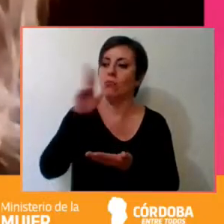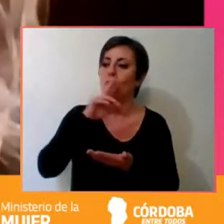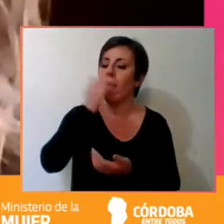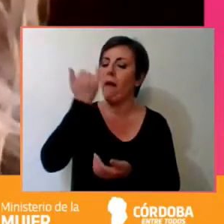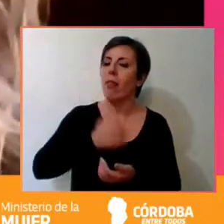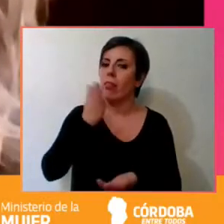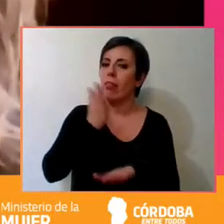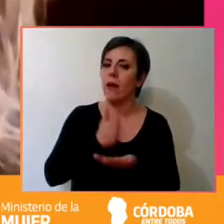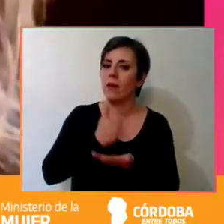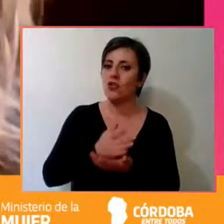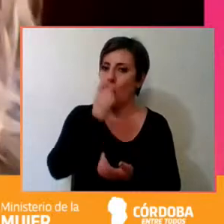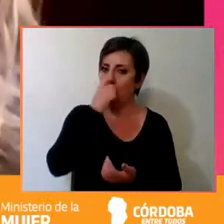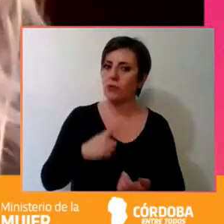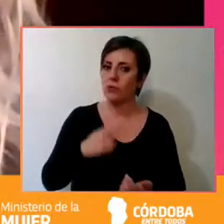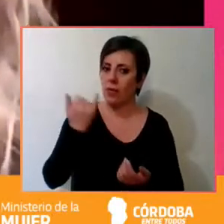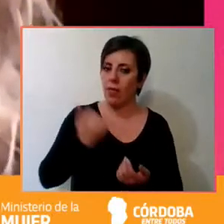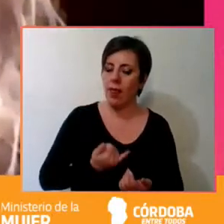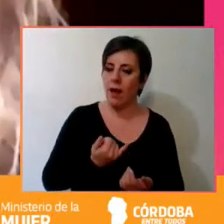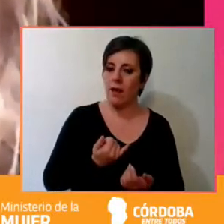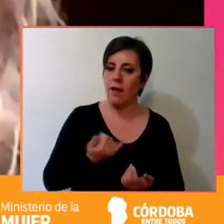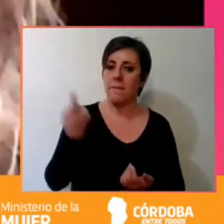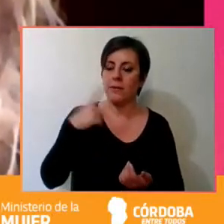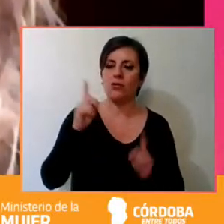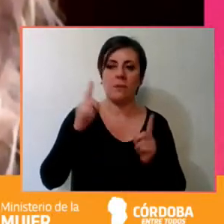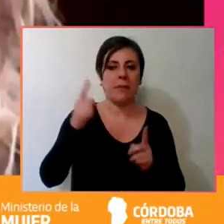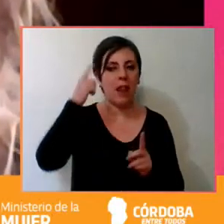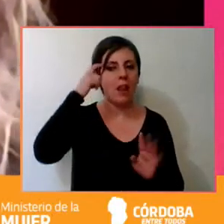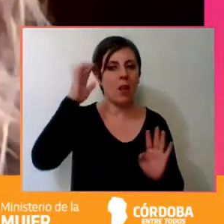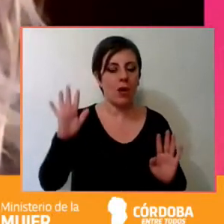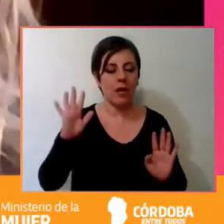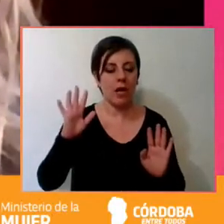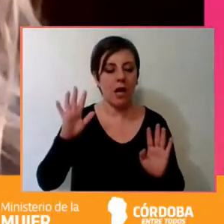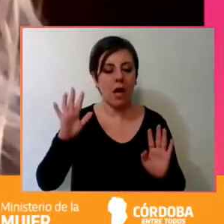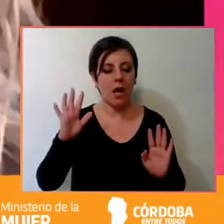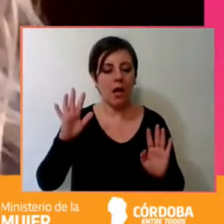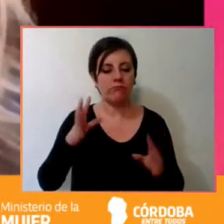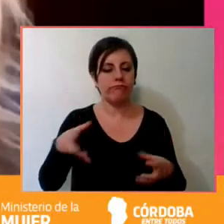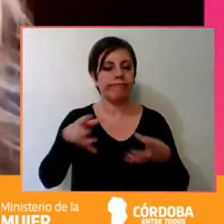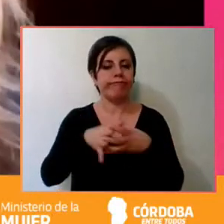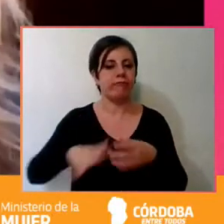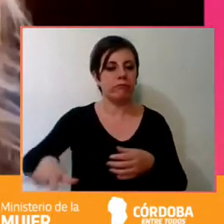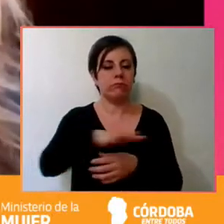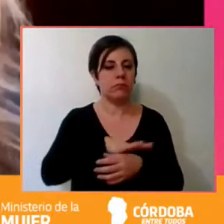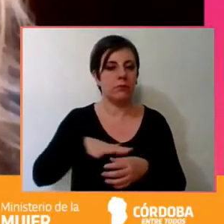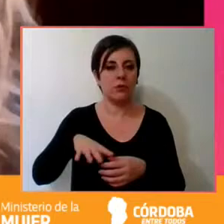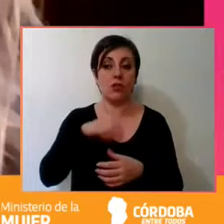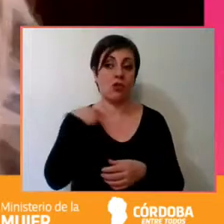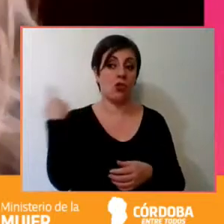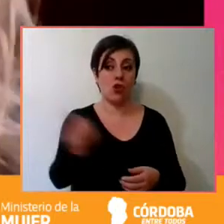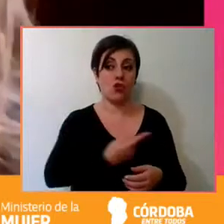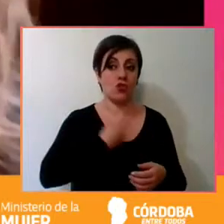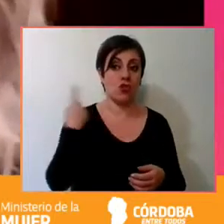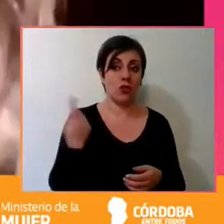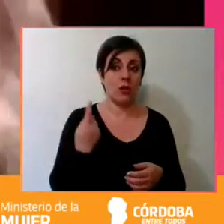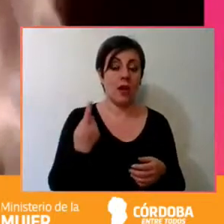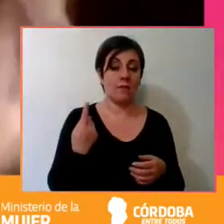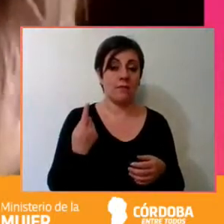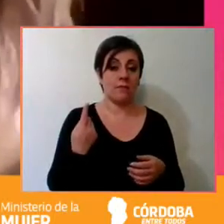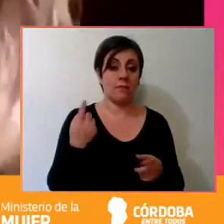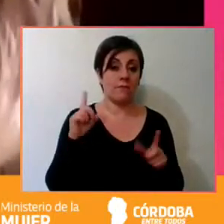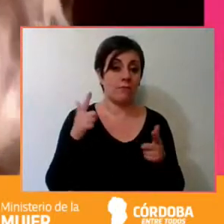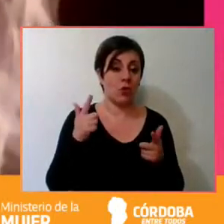esas oportunidades, pero también tienen una lógica colectiva y es que si nosotras no estamos en